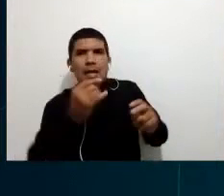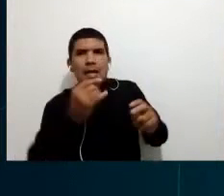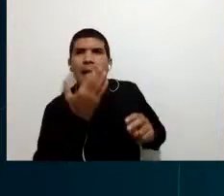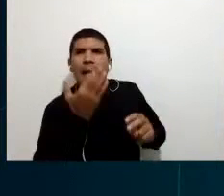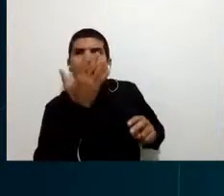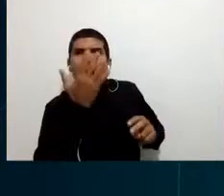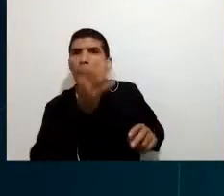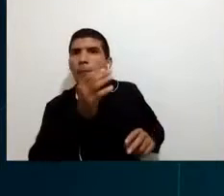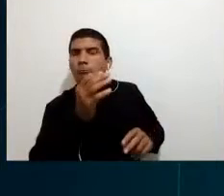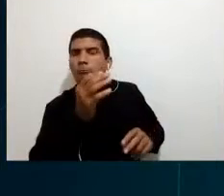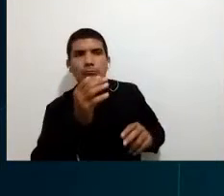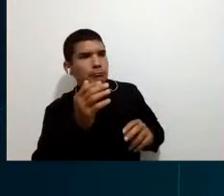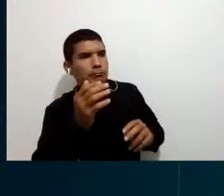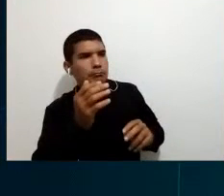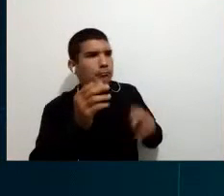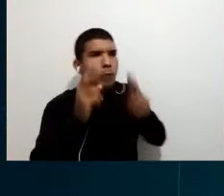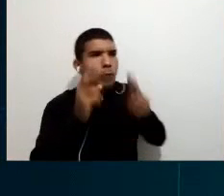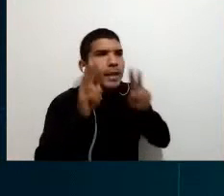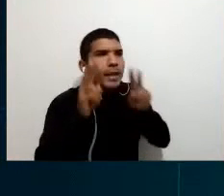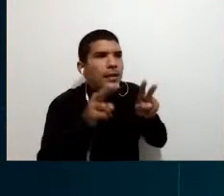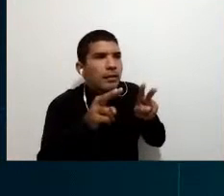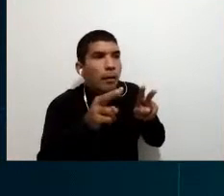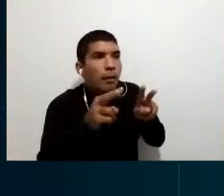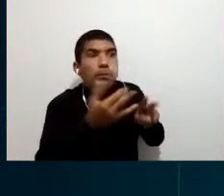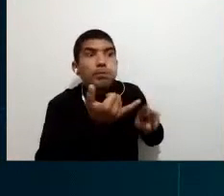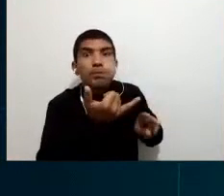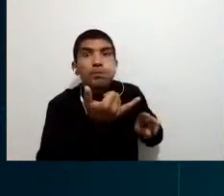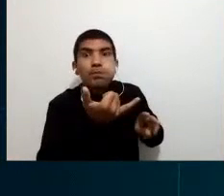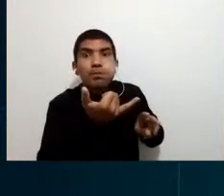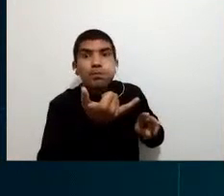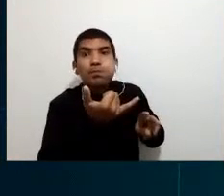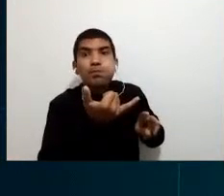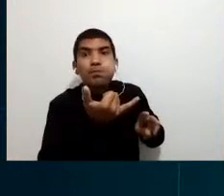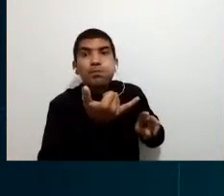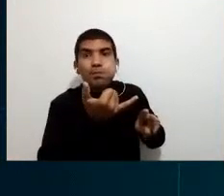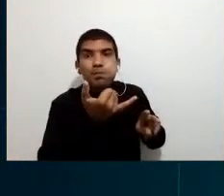y permite la reducción tanto de espacios por ser tan buen